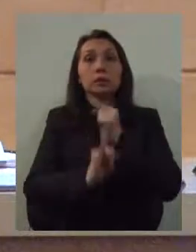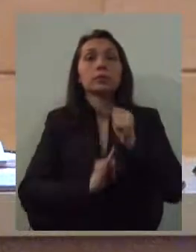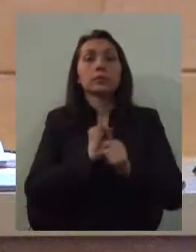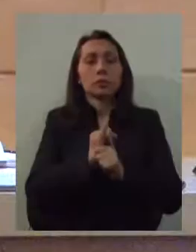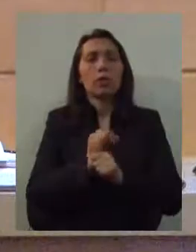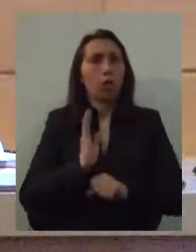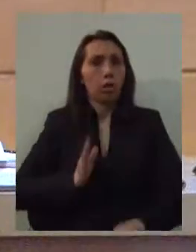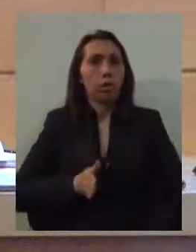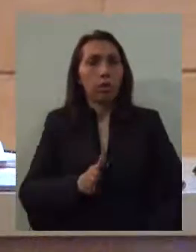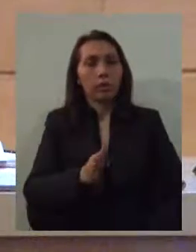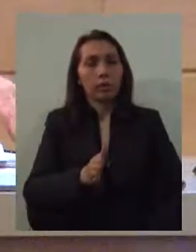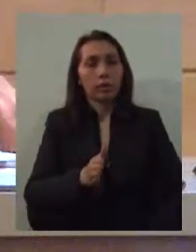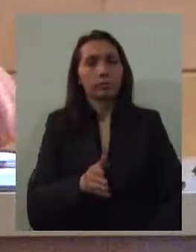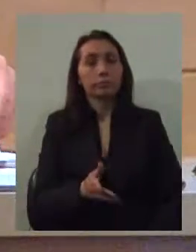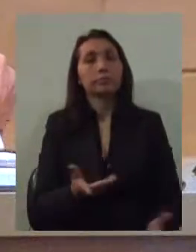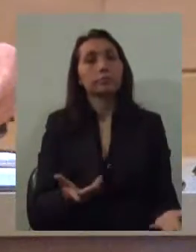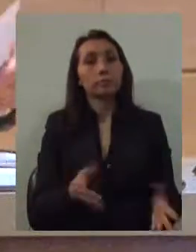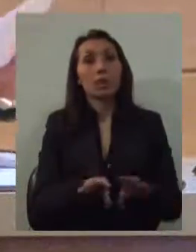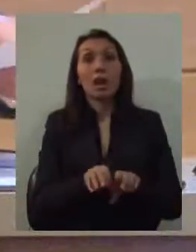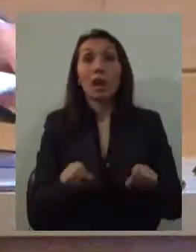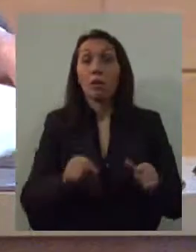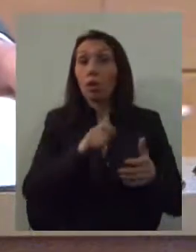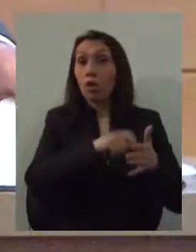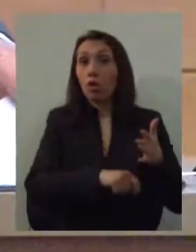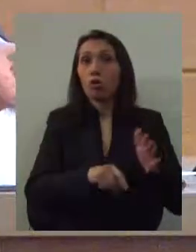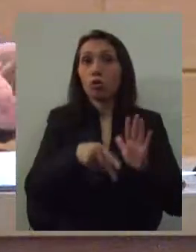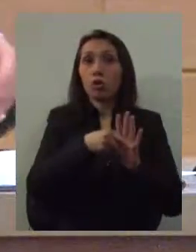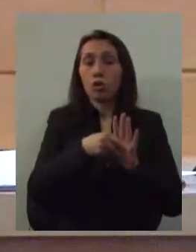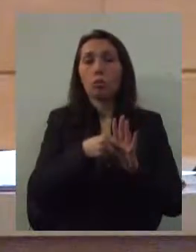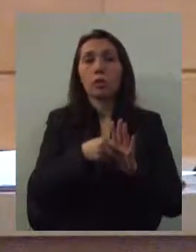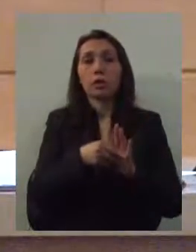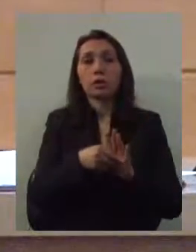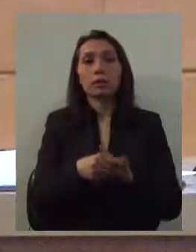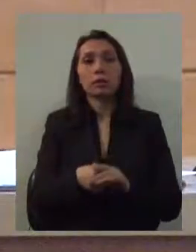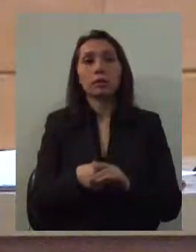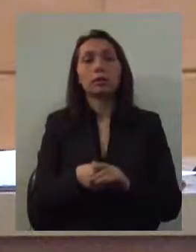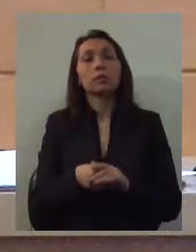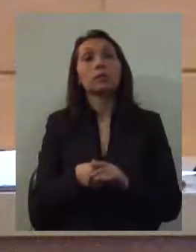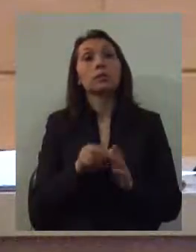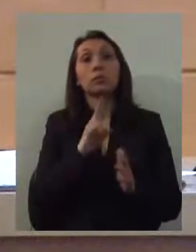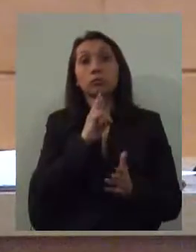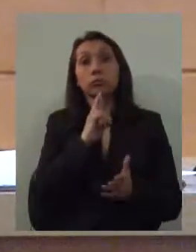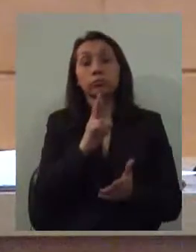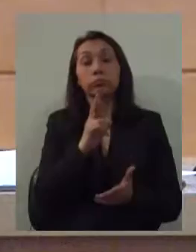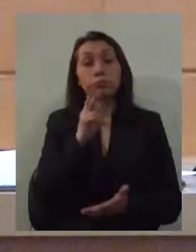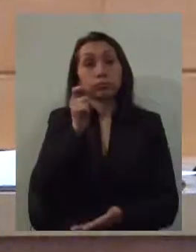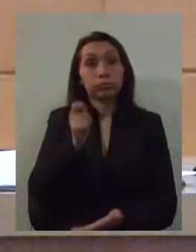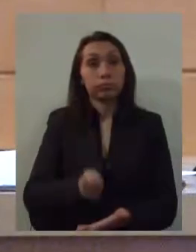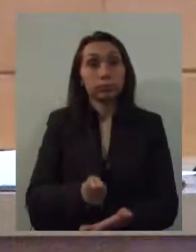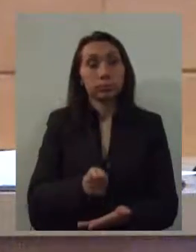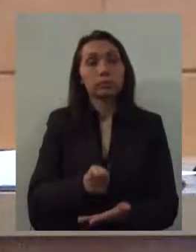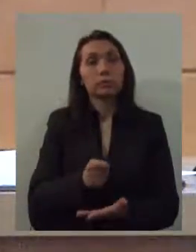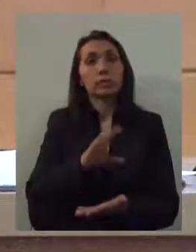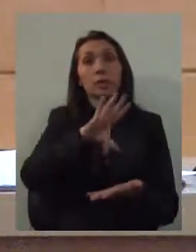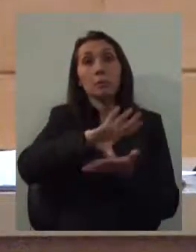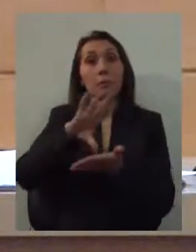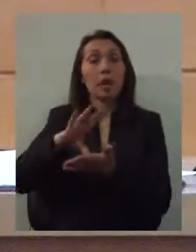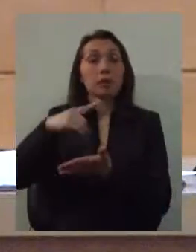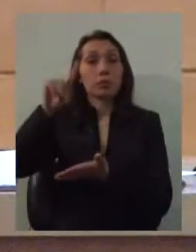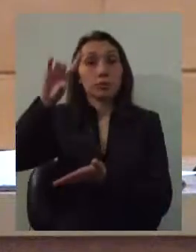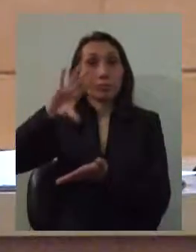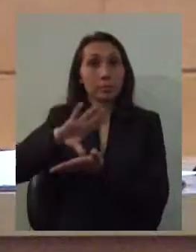internacionales vigentes. De acuerdo a nuestro código normativo vigente, las resoluciones pronunciadas en país